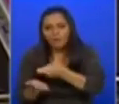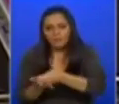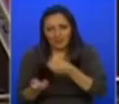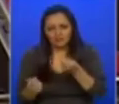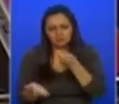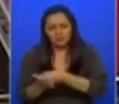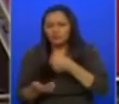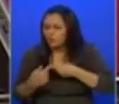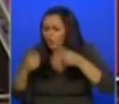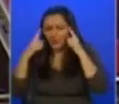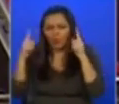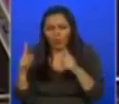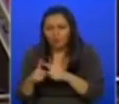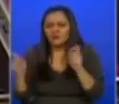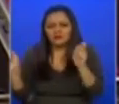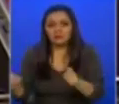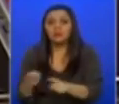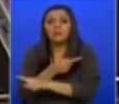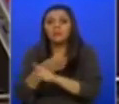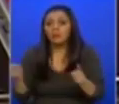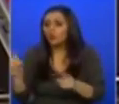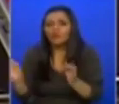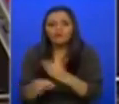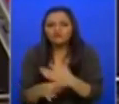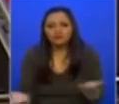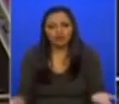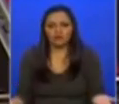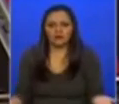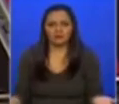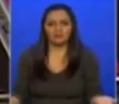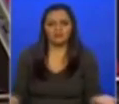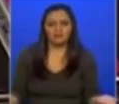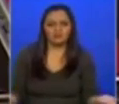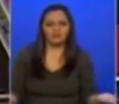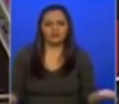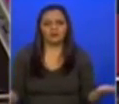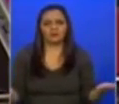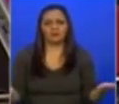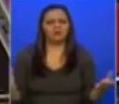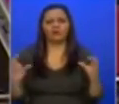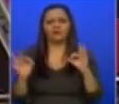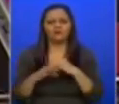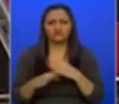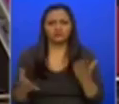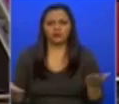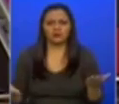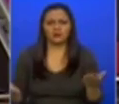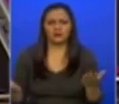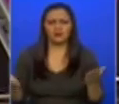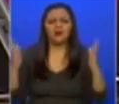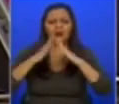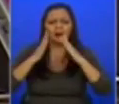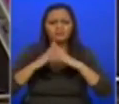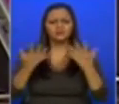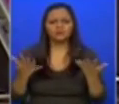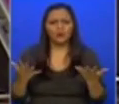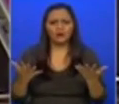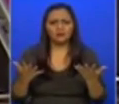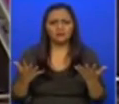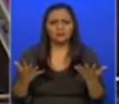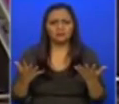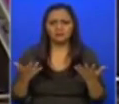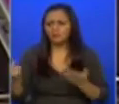no funcionó, le estamos dando algo del triple valor con un pequeño copago, porque $1,000 es la casa, pero hay que ver el lote con servicio. Eso fácilmente otros